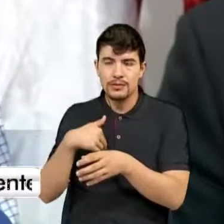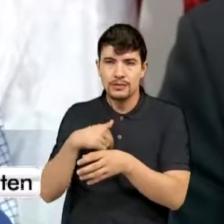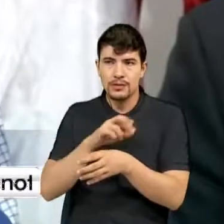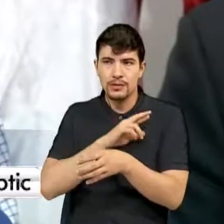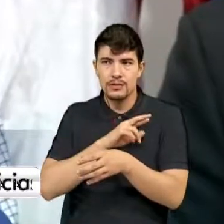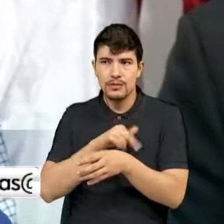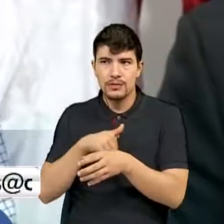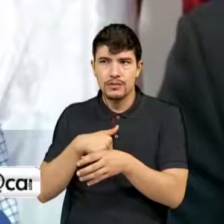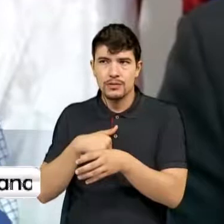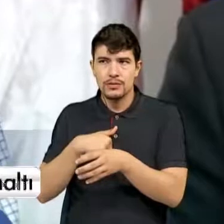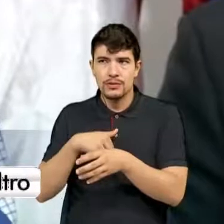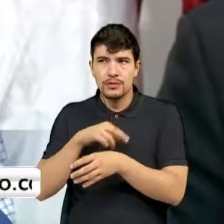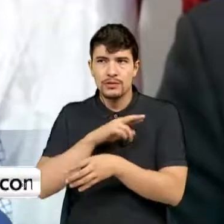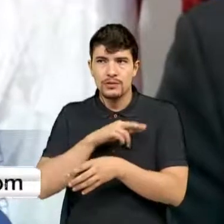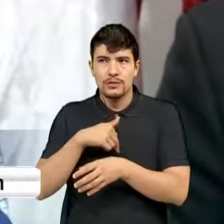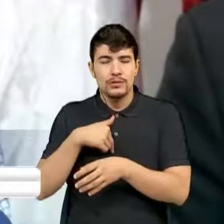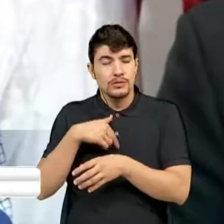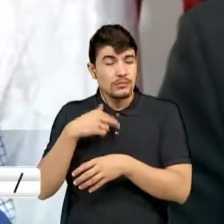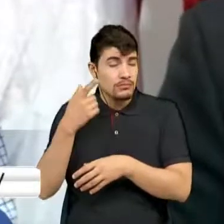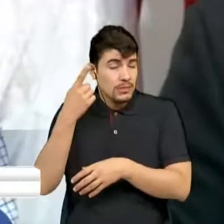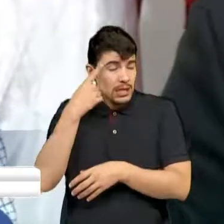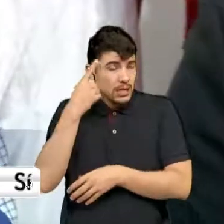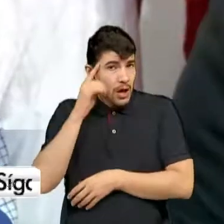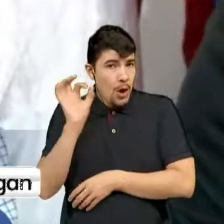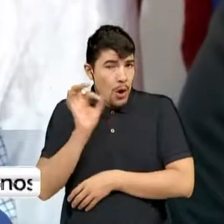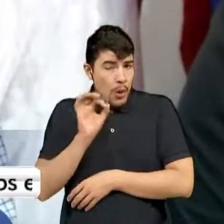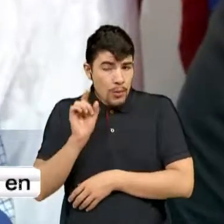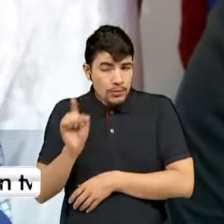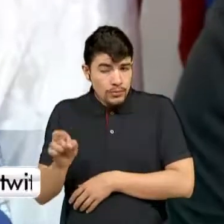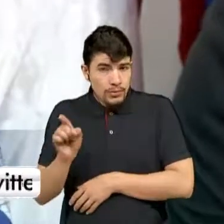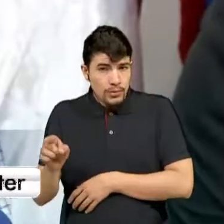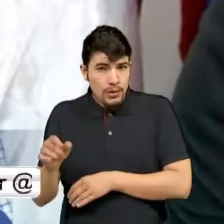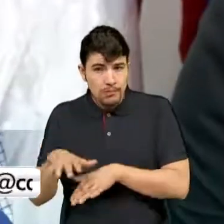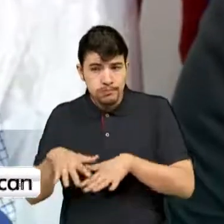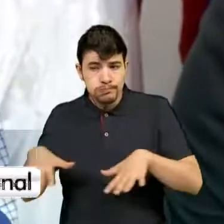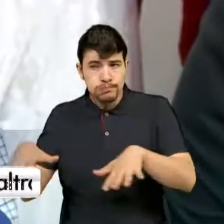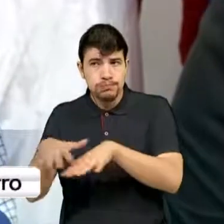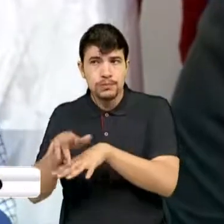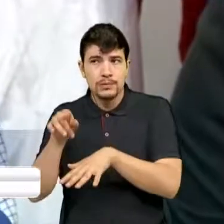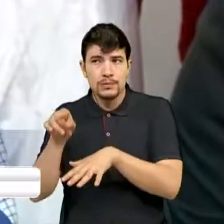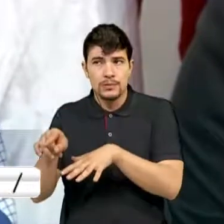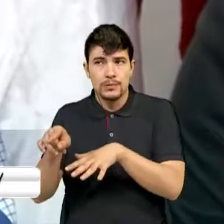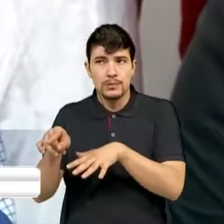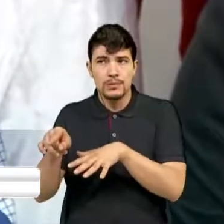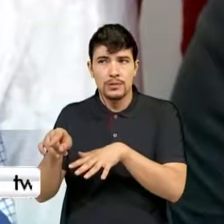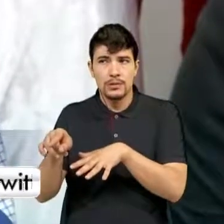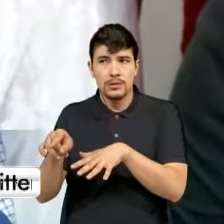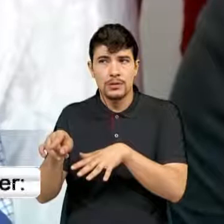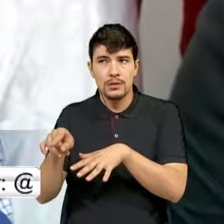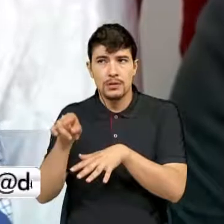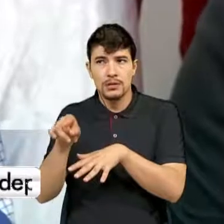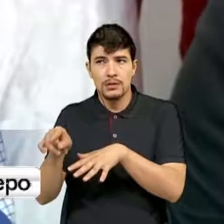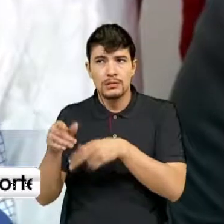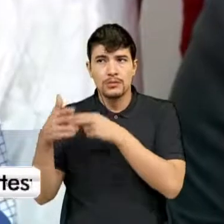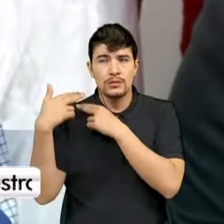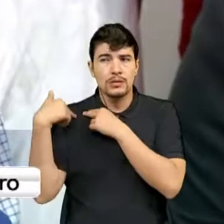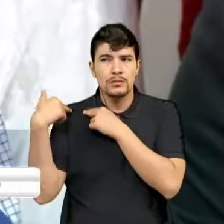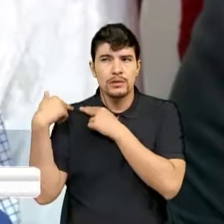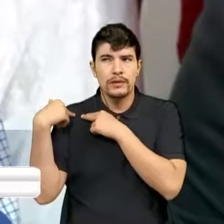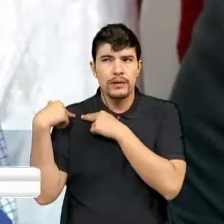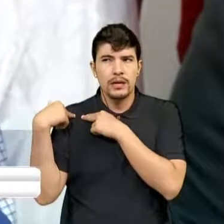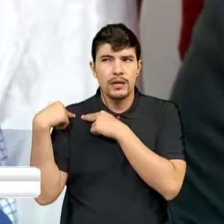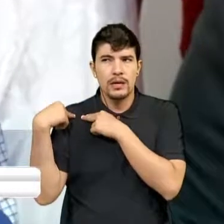o estamos pensando que allí podía esto tener un cierto mucha responsabilidad